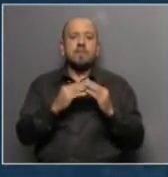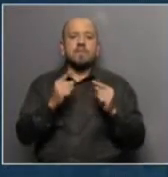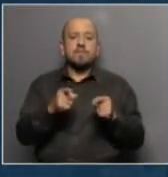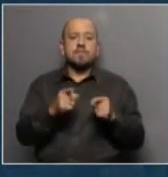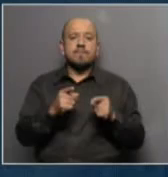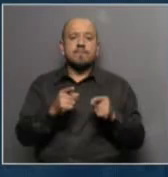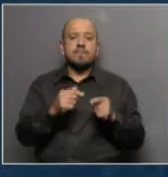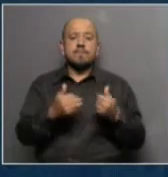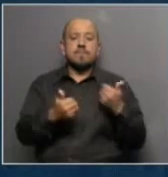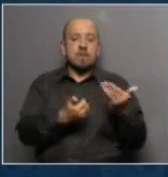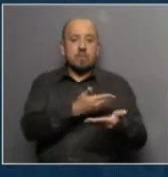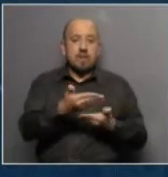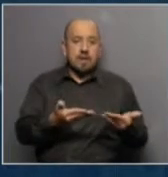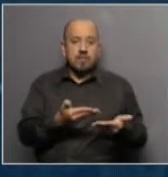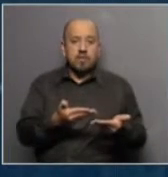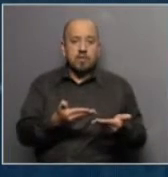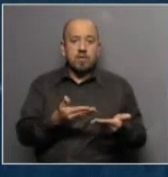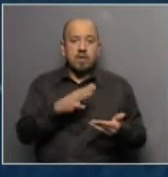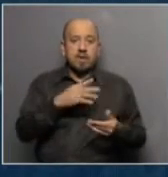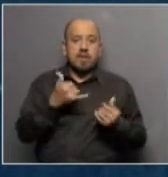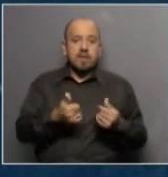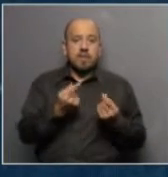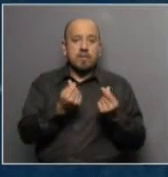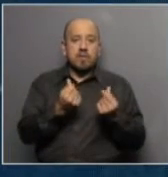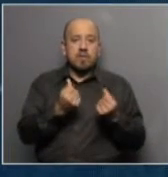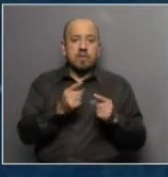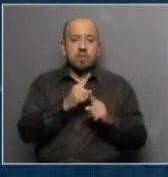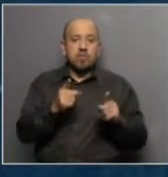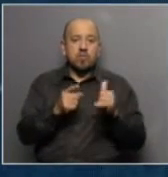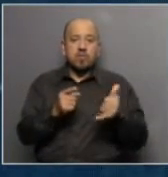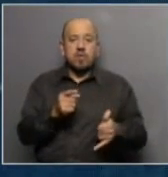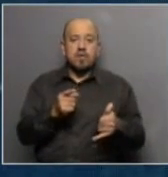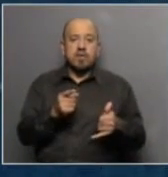cambio, hay que tener plata para tenerla. Como no la tenían,